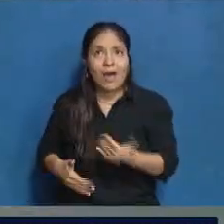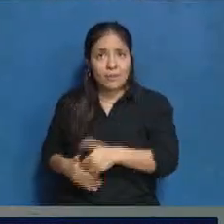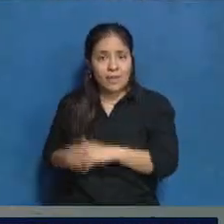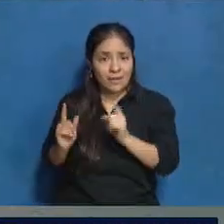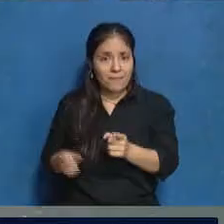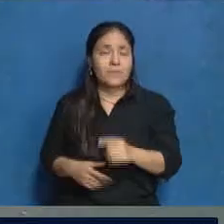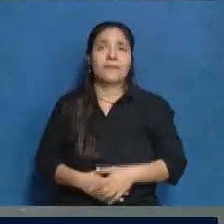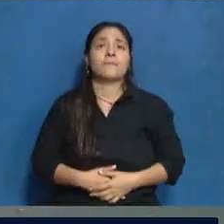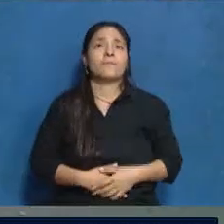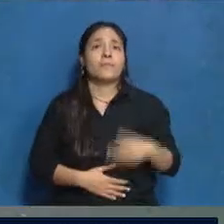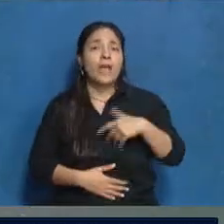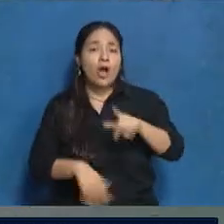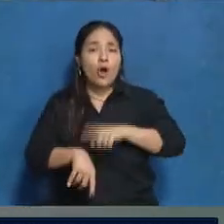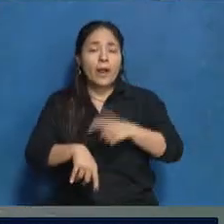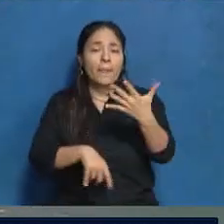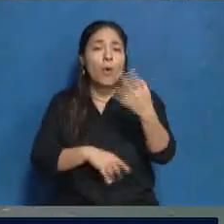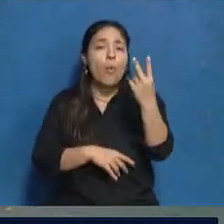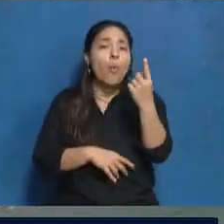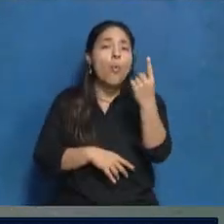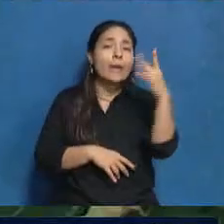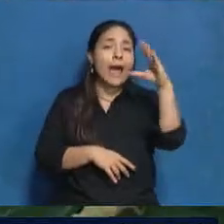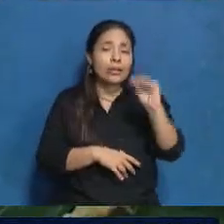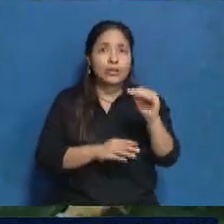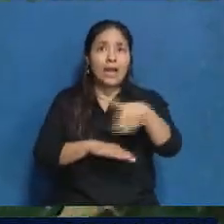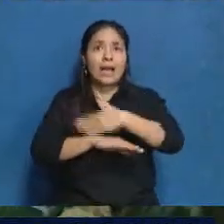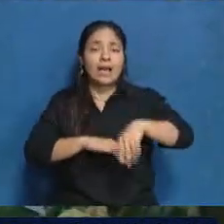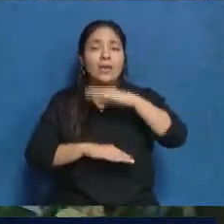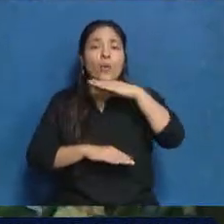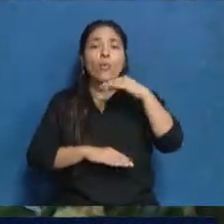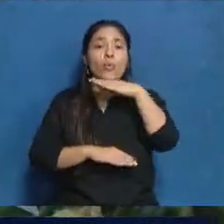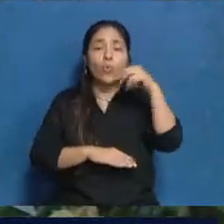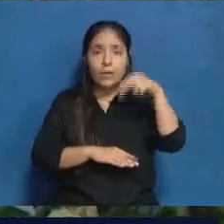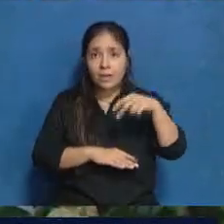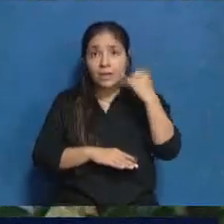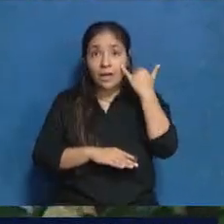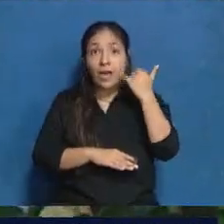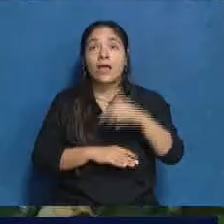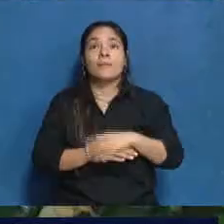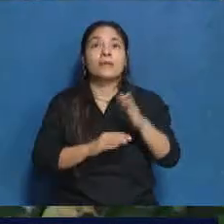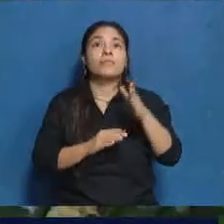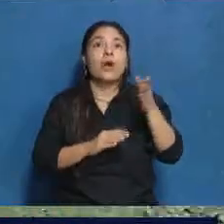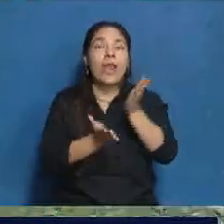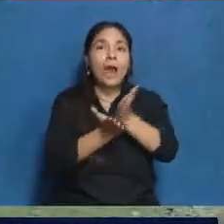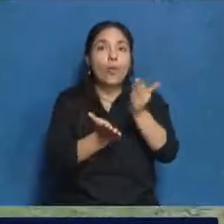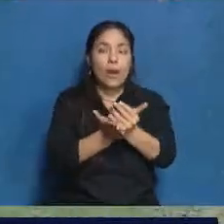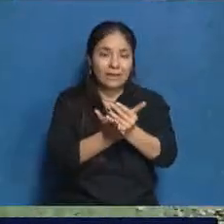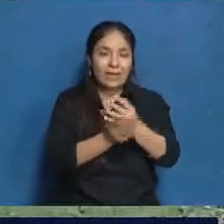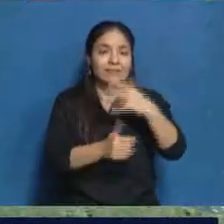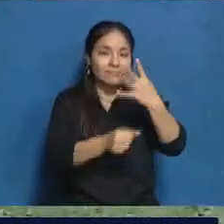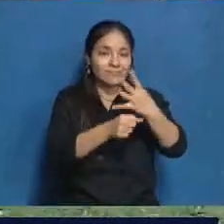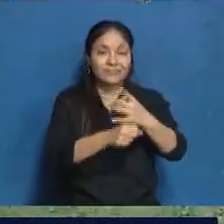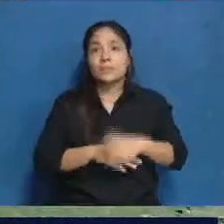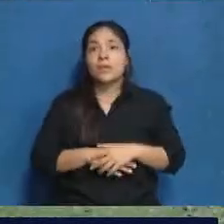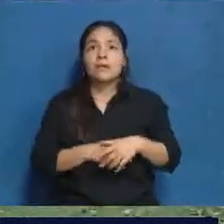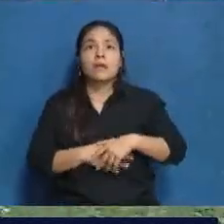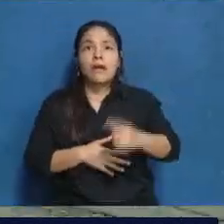El hecho se registró alrededor de la 1:00 a.m. en calle Jujuy al 640 de la cuarta sección en Ciudad. Un vecino de la zona